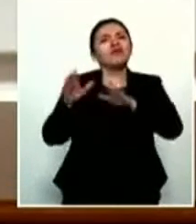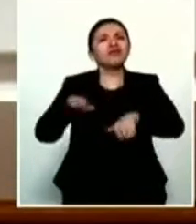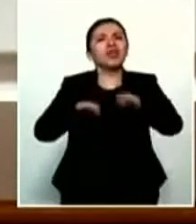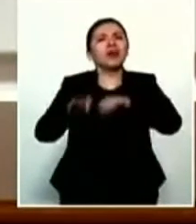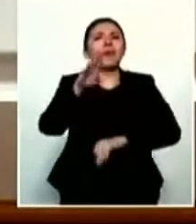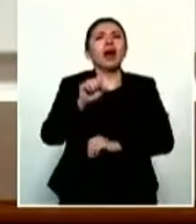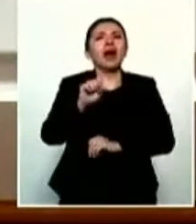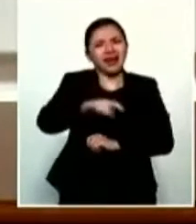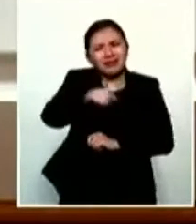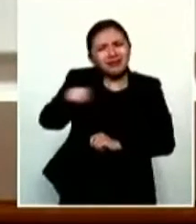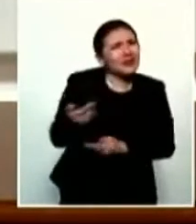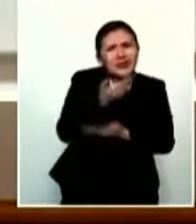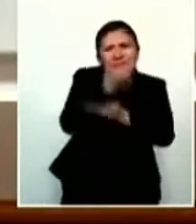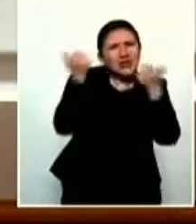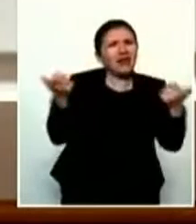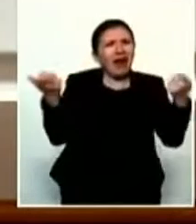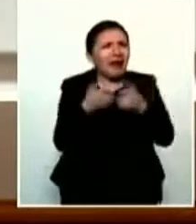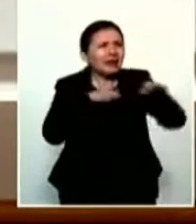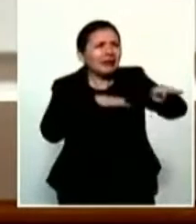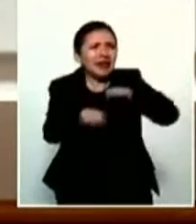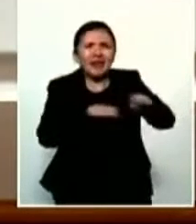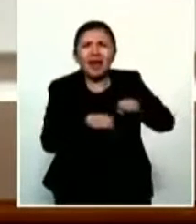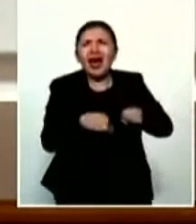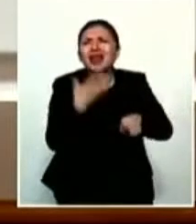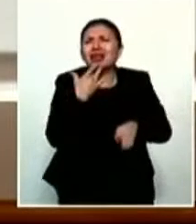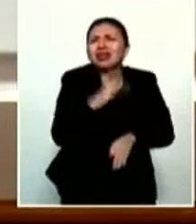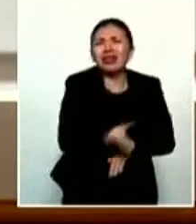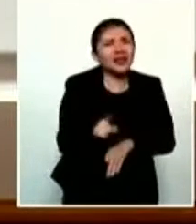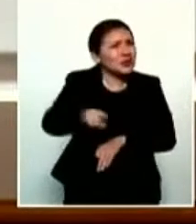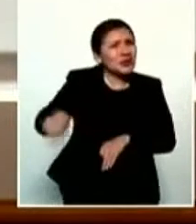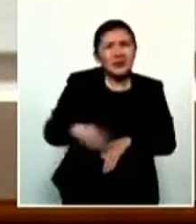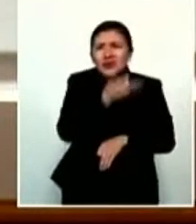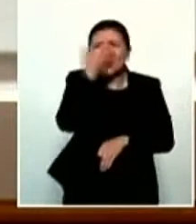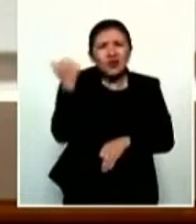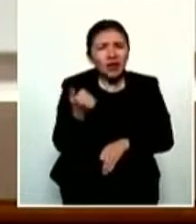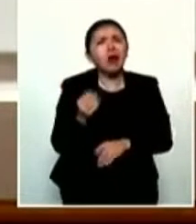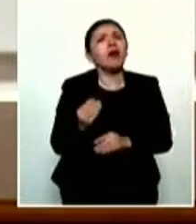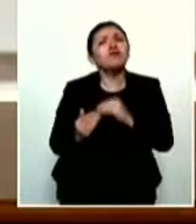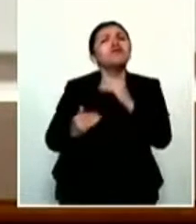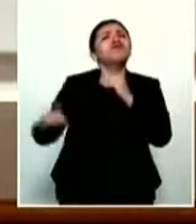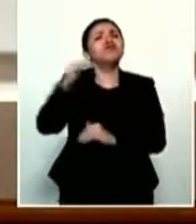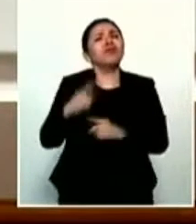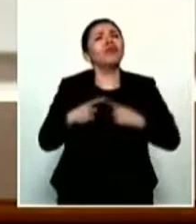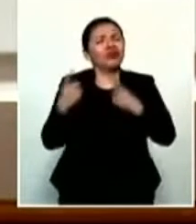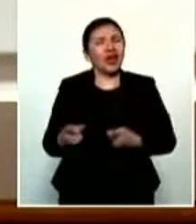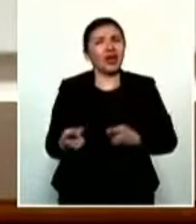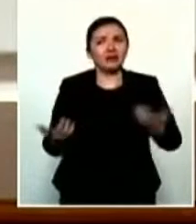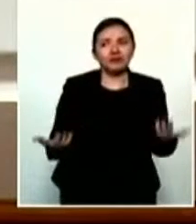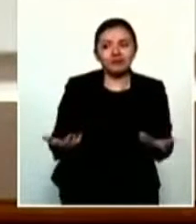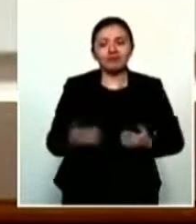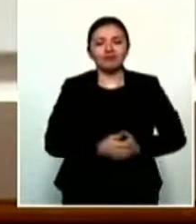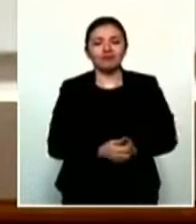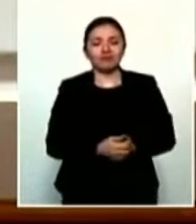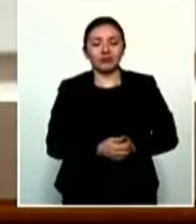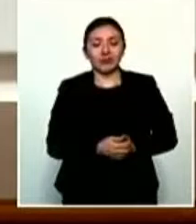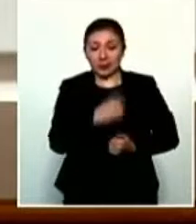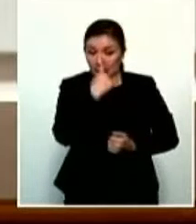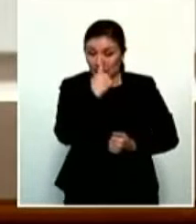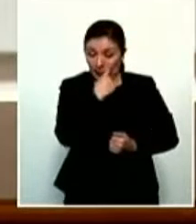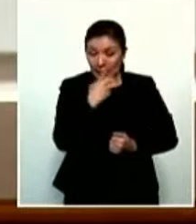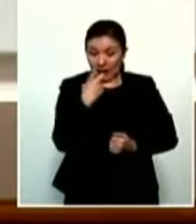redactar un acuerdo por elemental. Y entonces, con la mitad de la ponencia